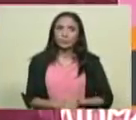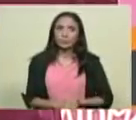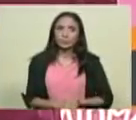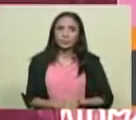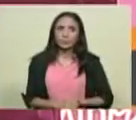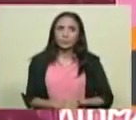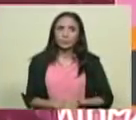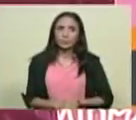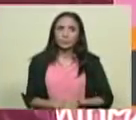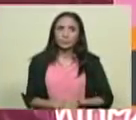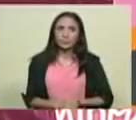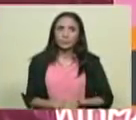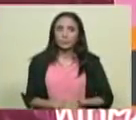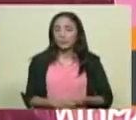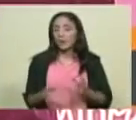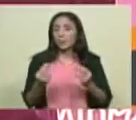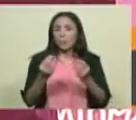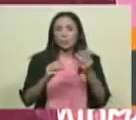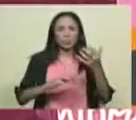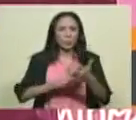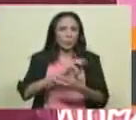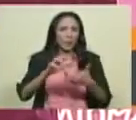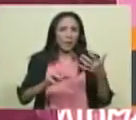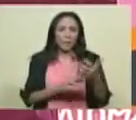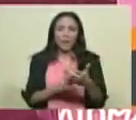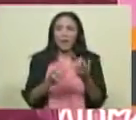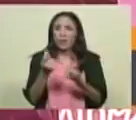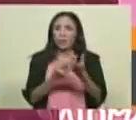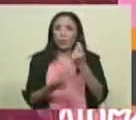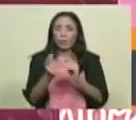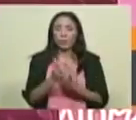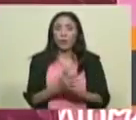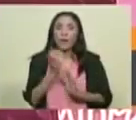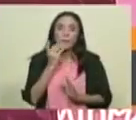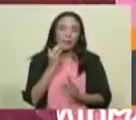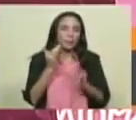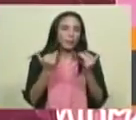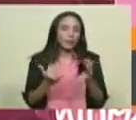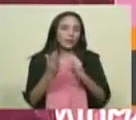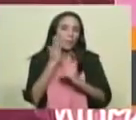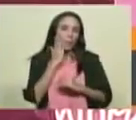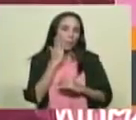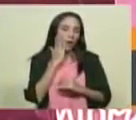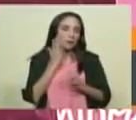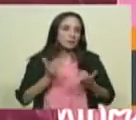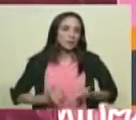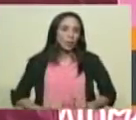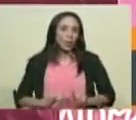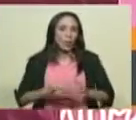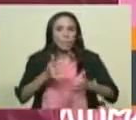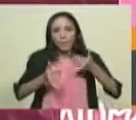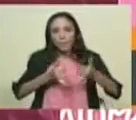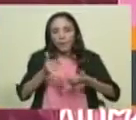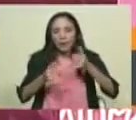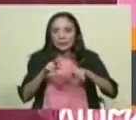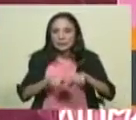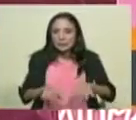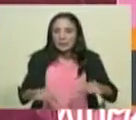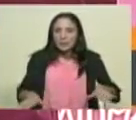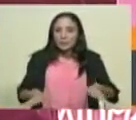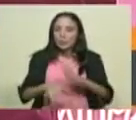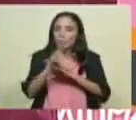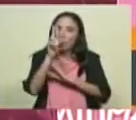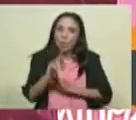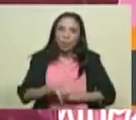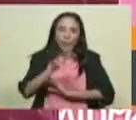que no tienen día a día. Más que todo a nosotros las madres que tenemos hijos pequeños y tenemos todos los días que luchar